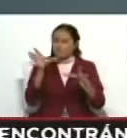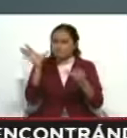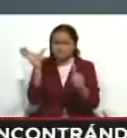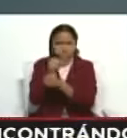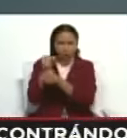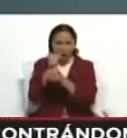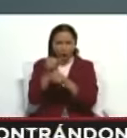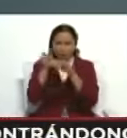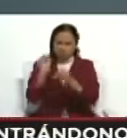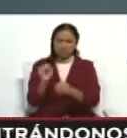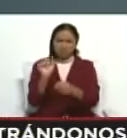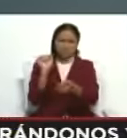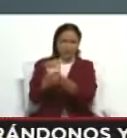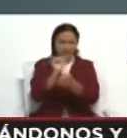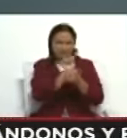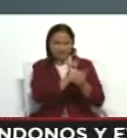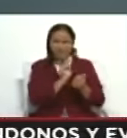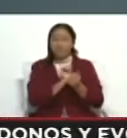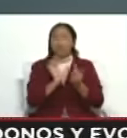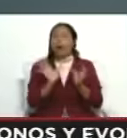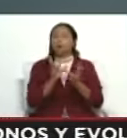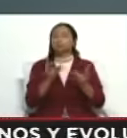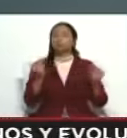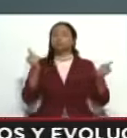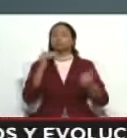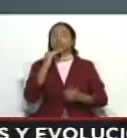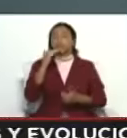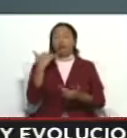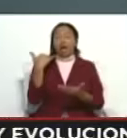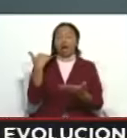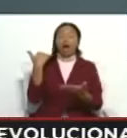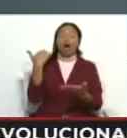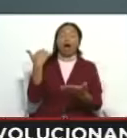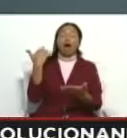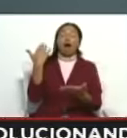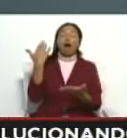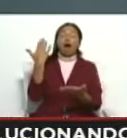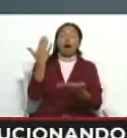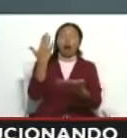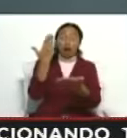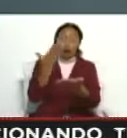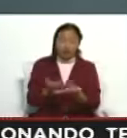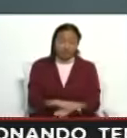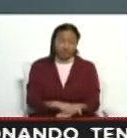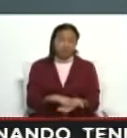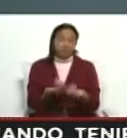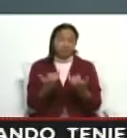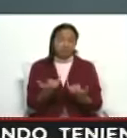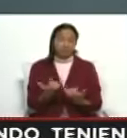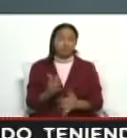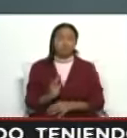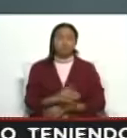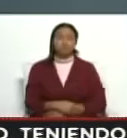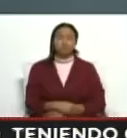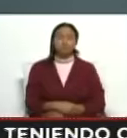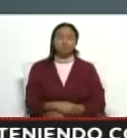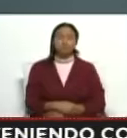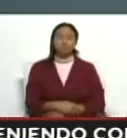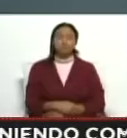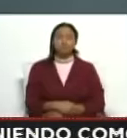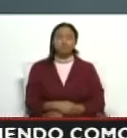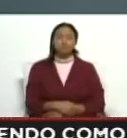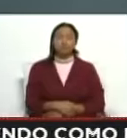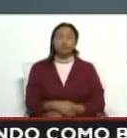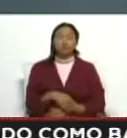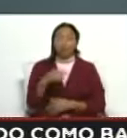sin palabras, vuelvo a repetir, ¿no? Solamente, voy a volver a repetir, solamente, incluyendo